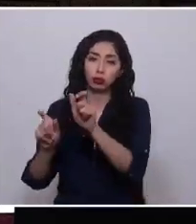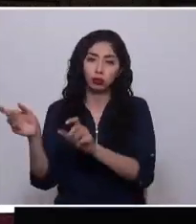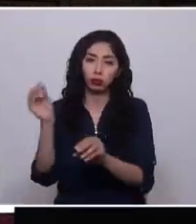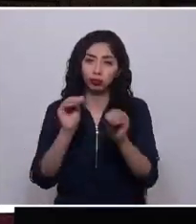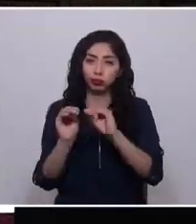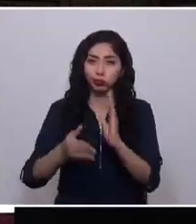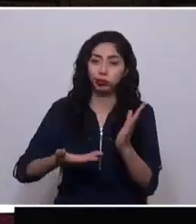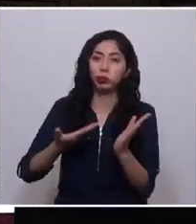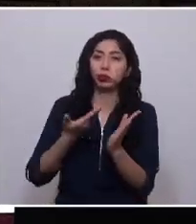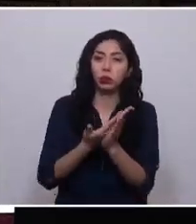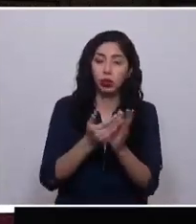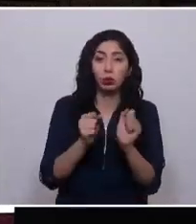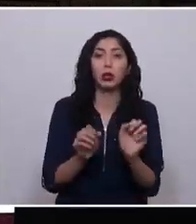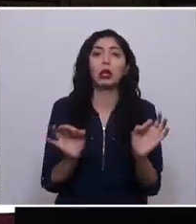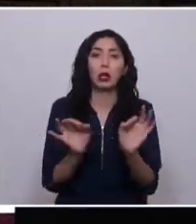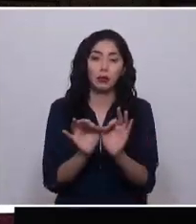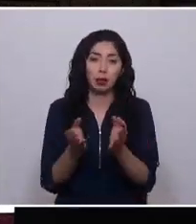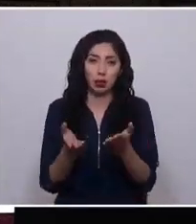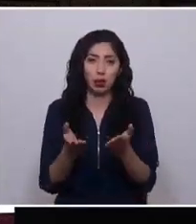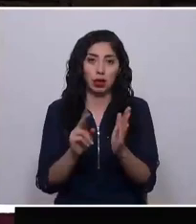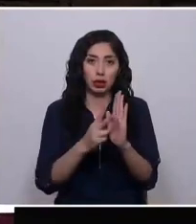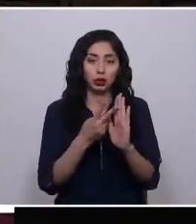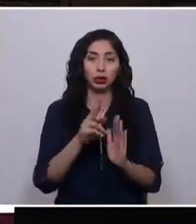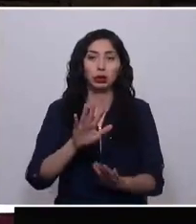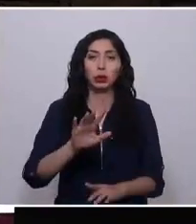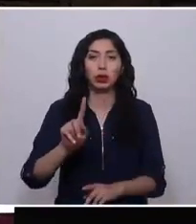a la indicación número 51.